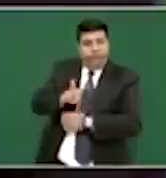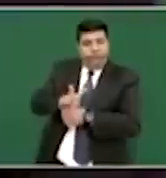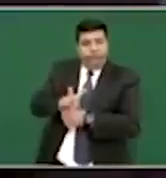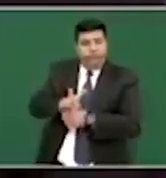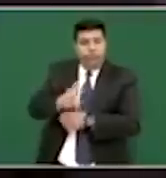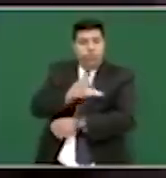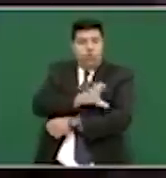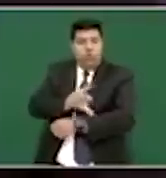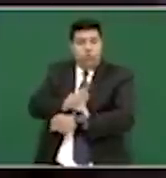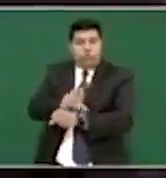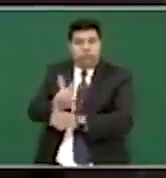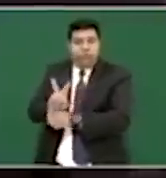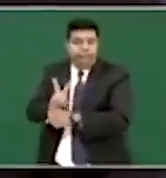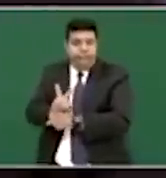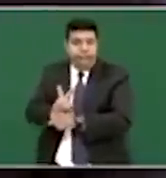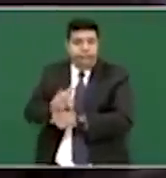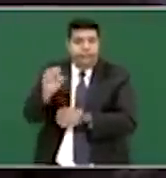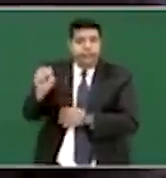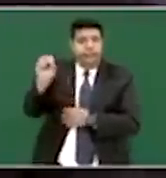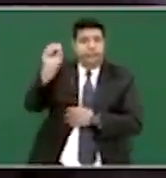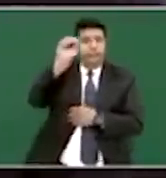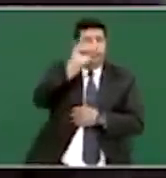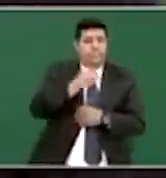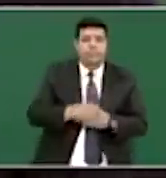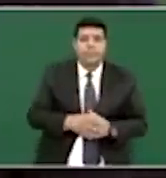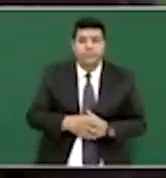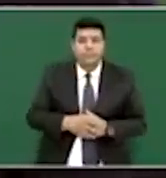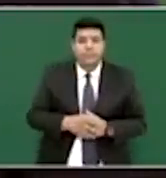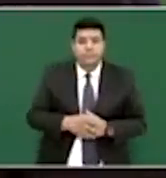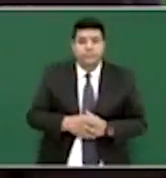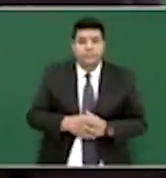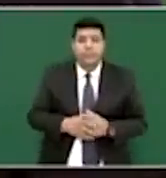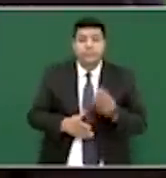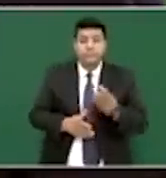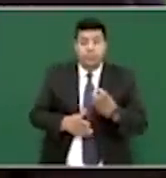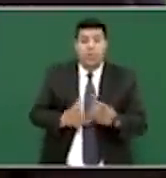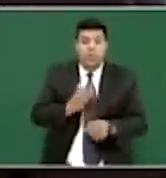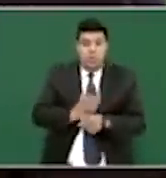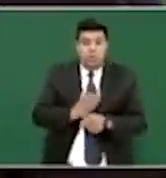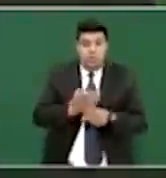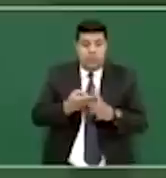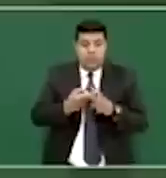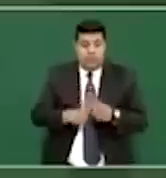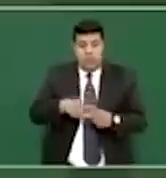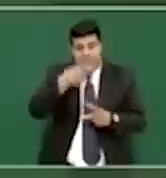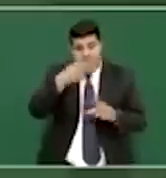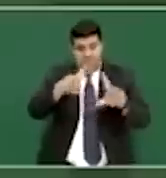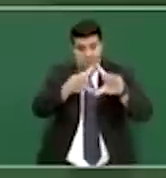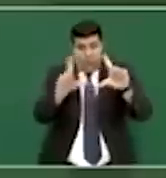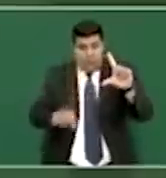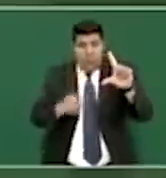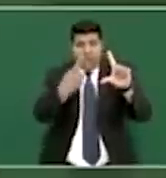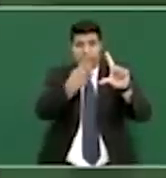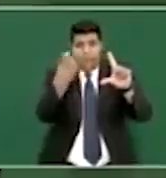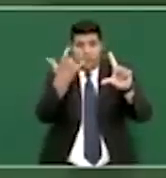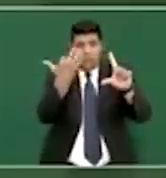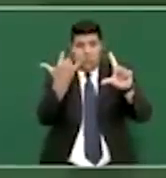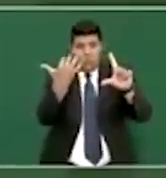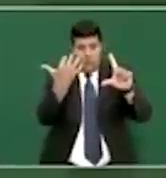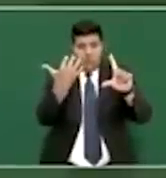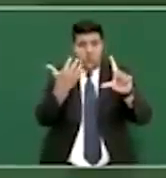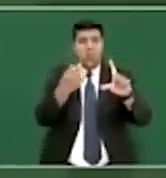Como aquí se mencionó, vamos a iniciar con 150, porque además de los